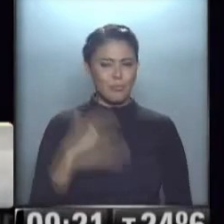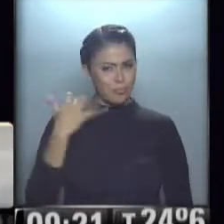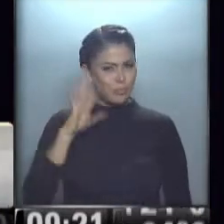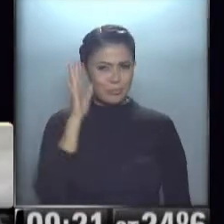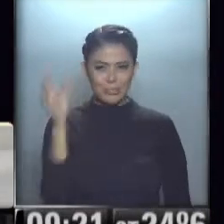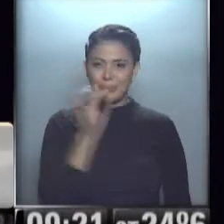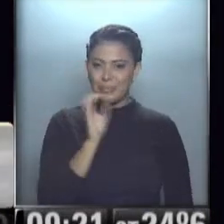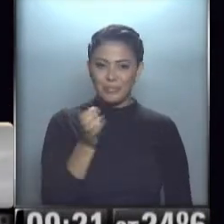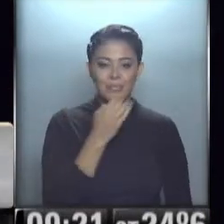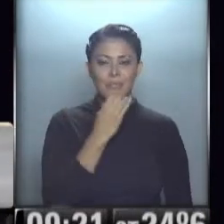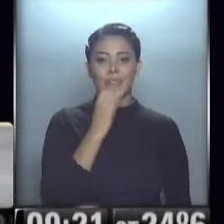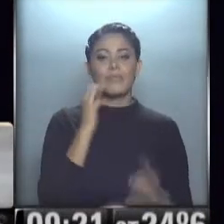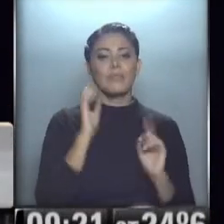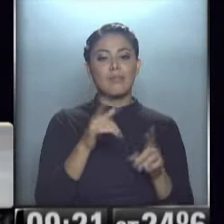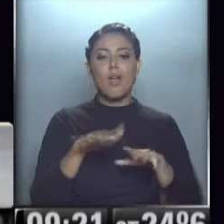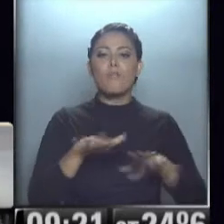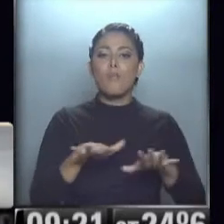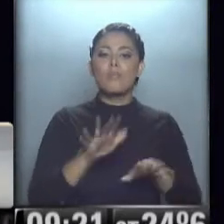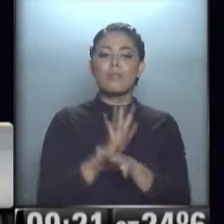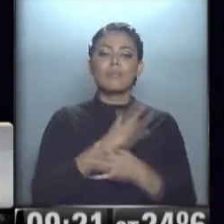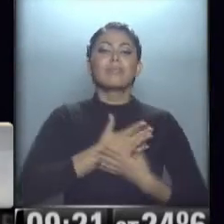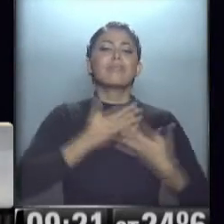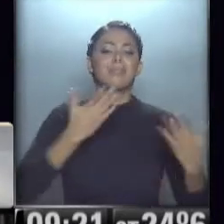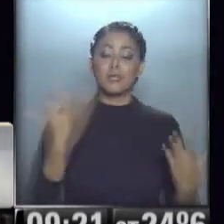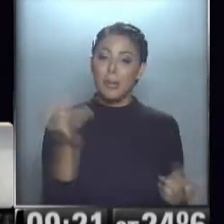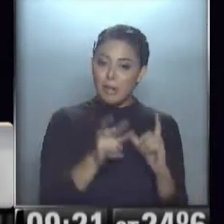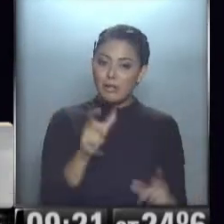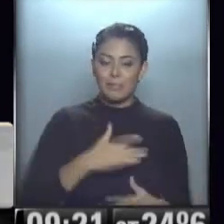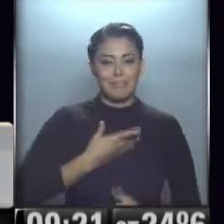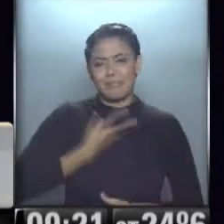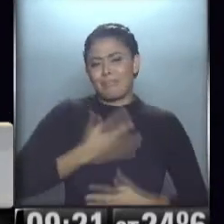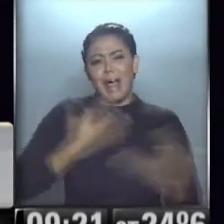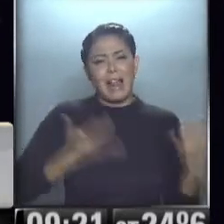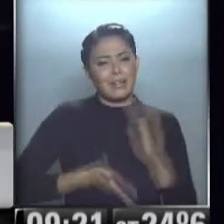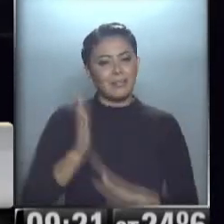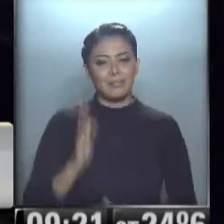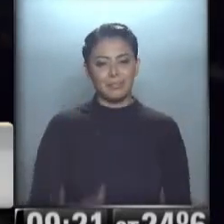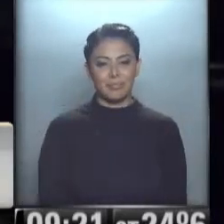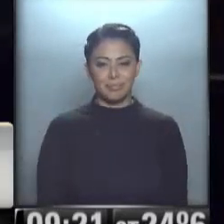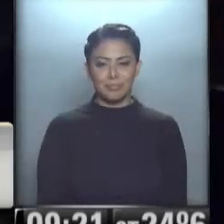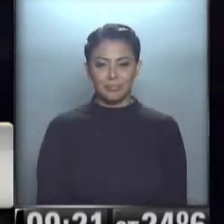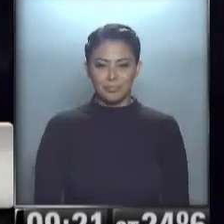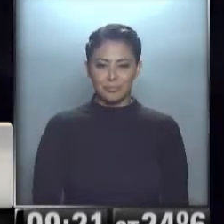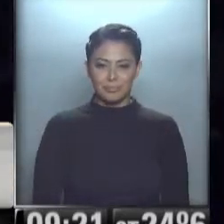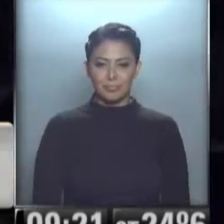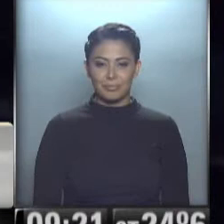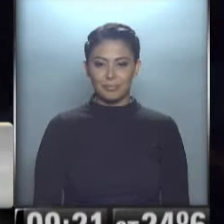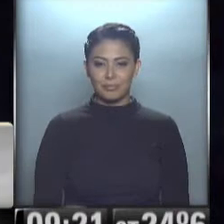humor. Y tiene muchísimos momentos poéticos también. Entonces la gente se va feliz. Yo lo de